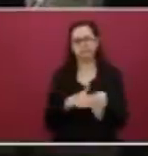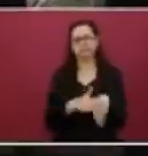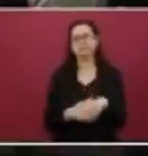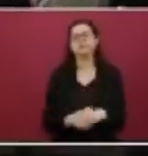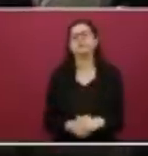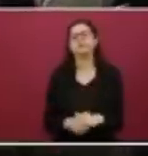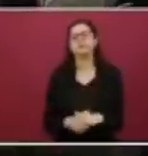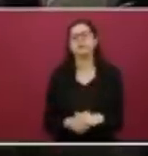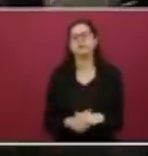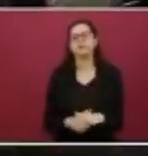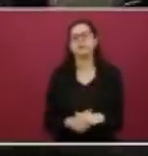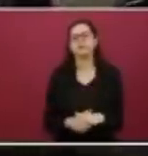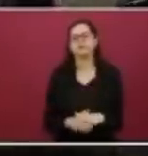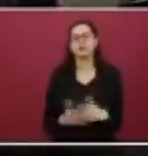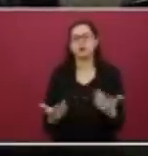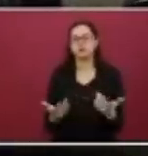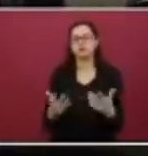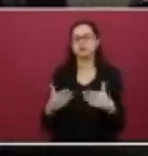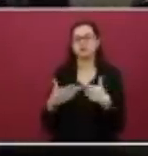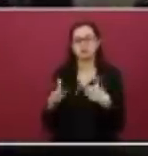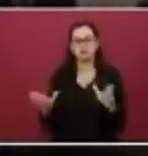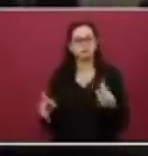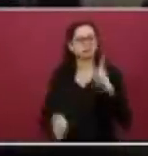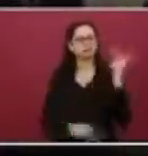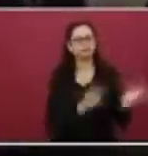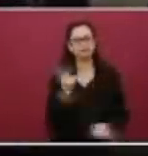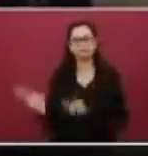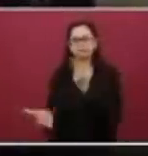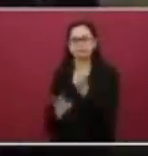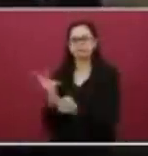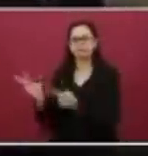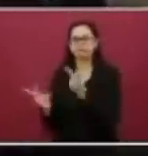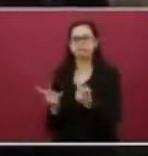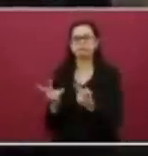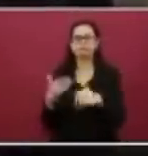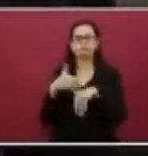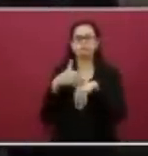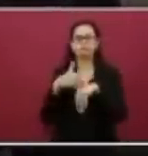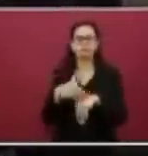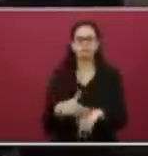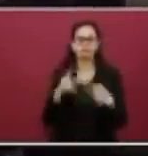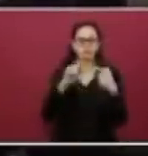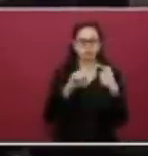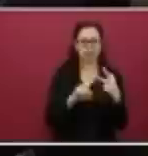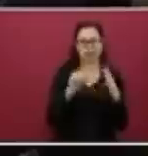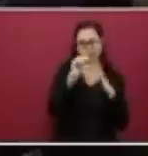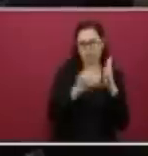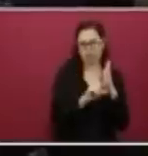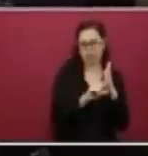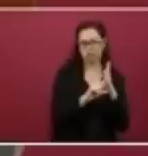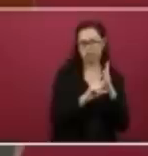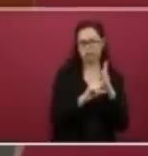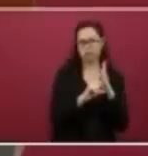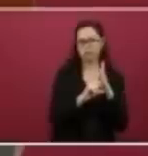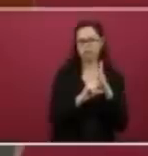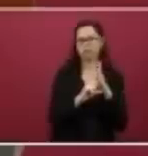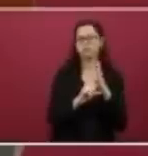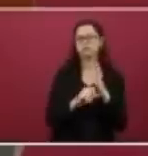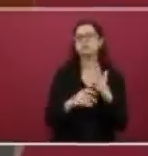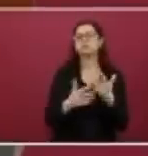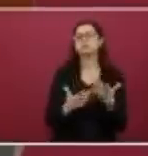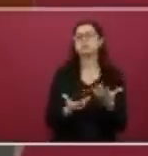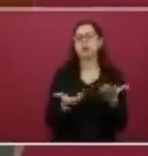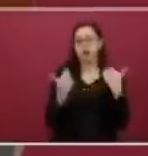la consulta pública se llevó a cabo en con fundamento en estos dos artículos y quisiera yo